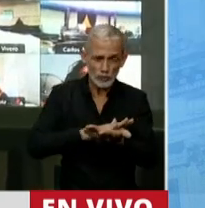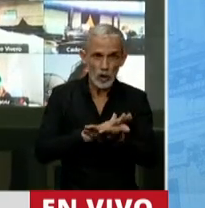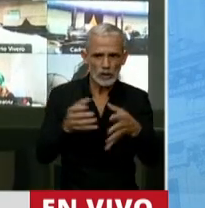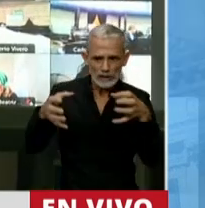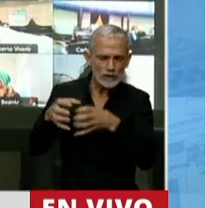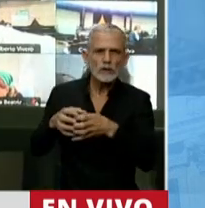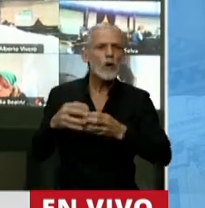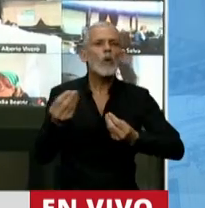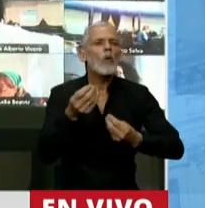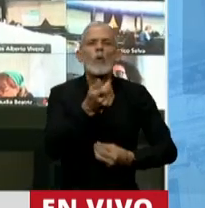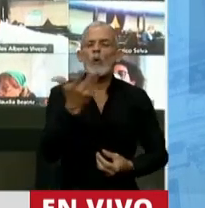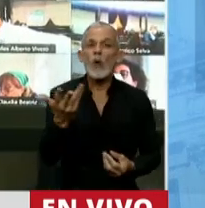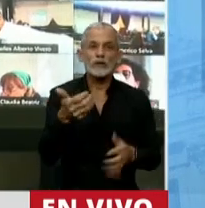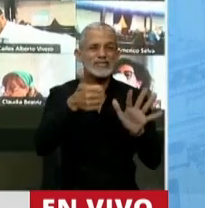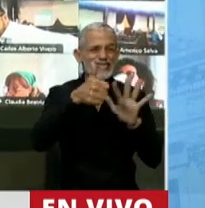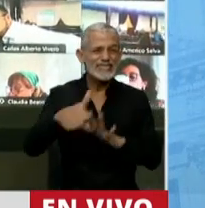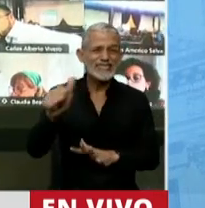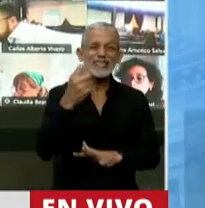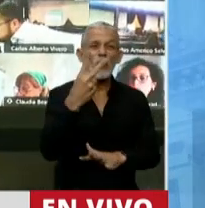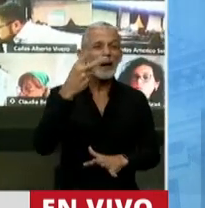ser exacta, la cifra es